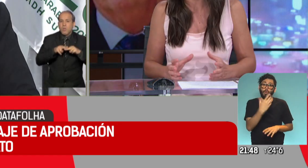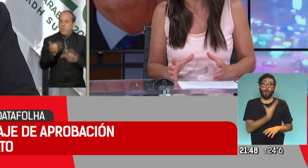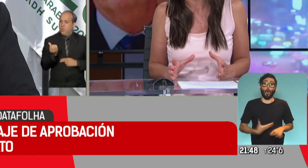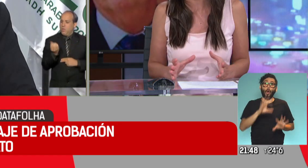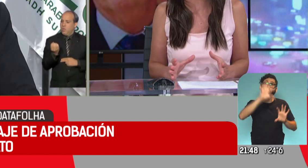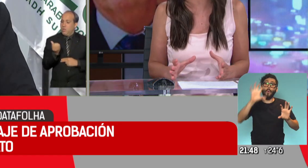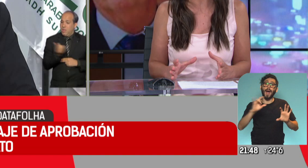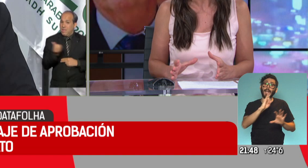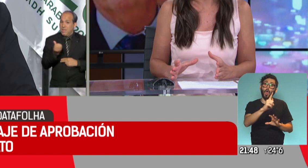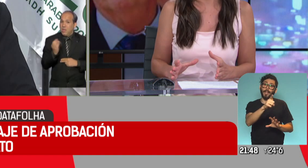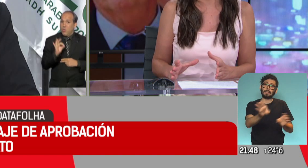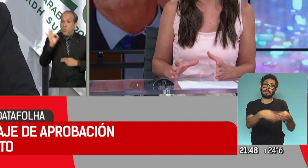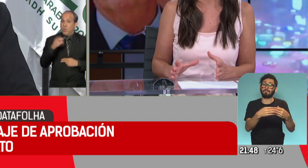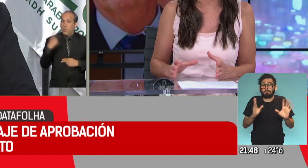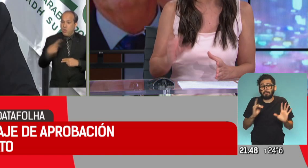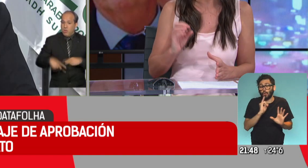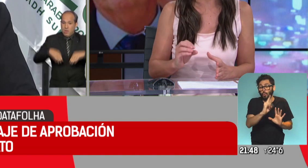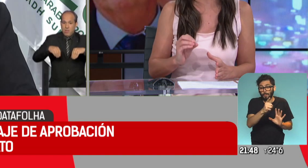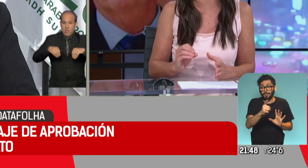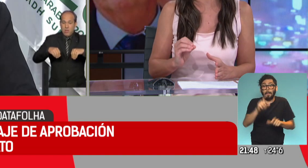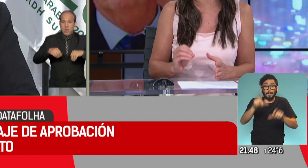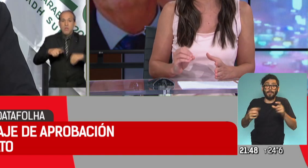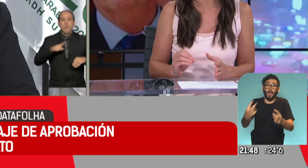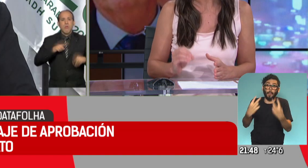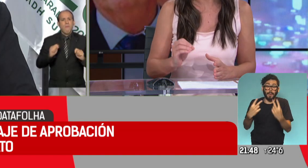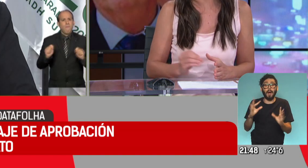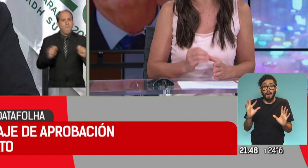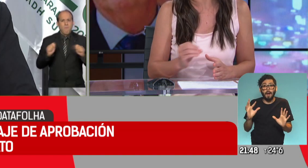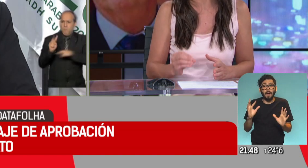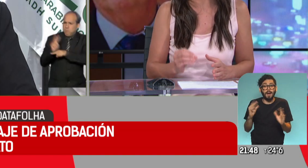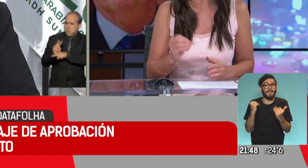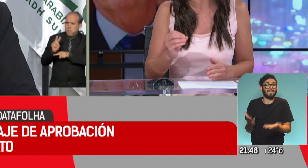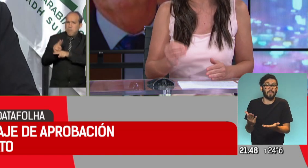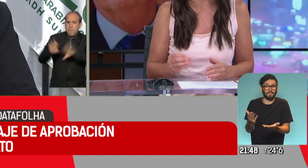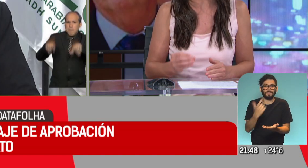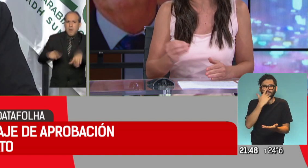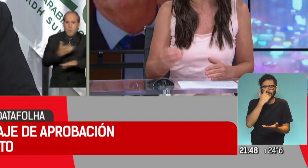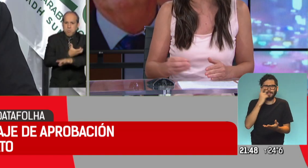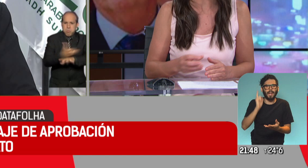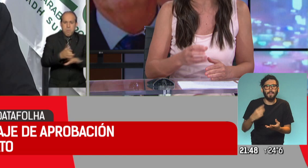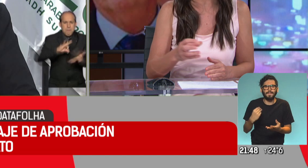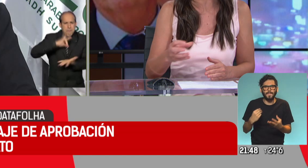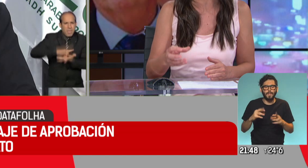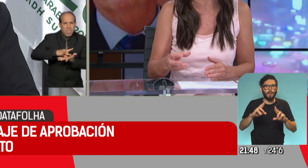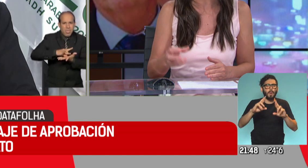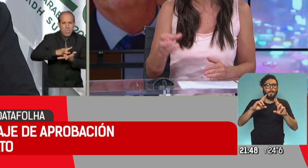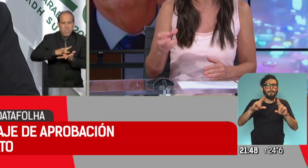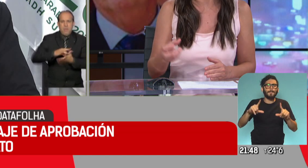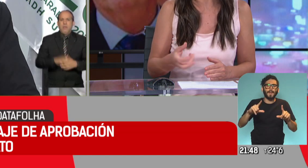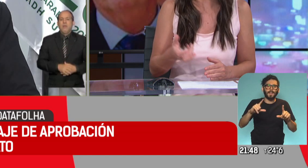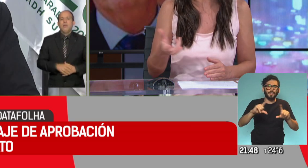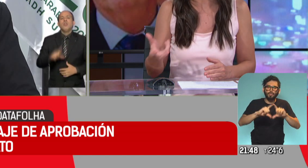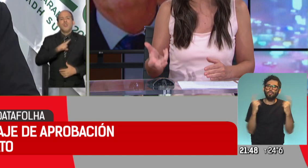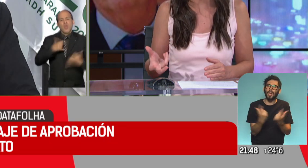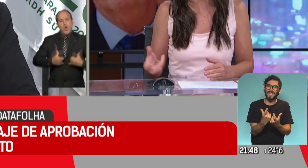sector también del electorado le funciona. Y otro de los puntos también es el despliegue de programas sociales, de programas sobre todo